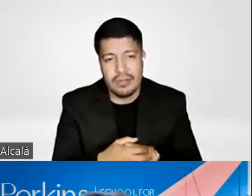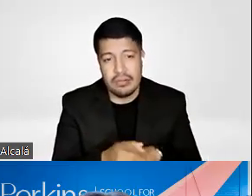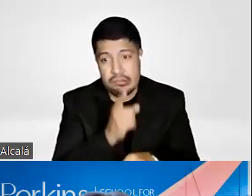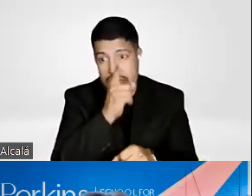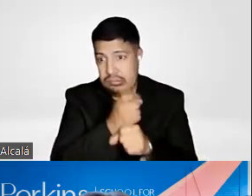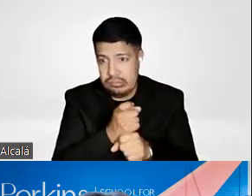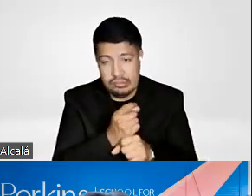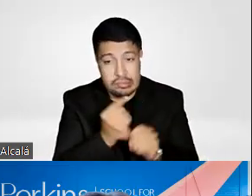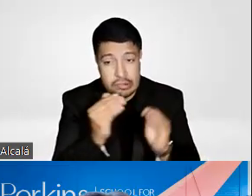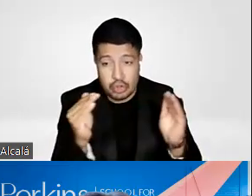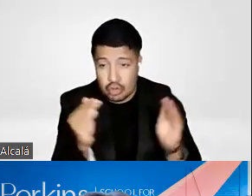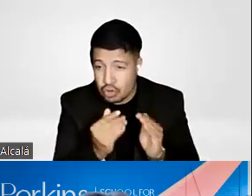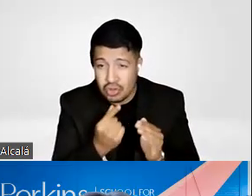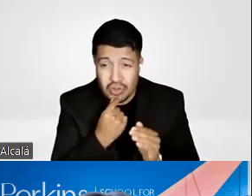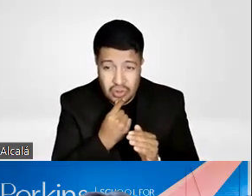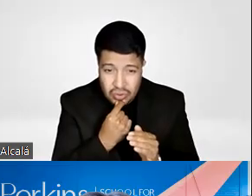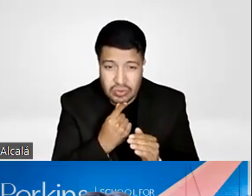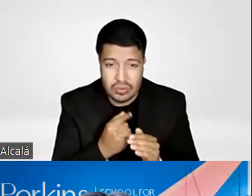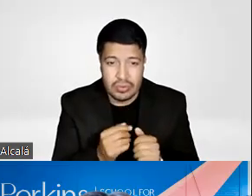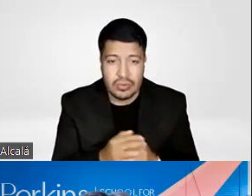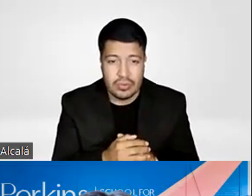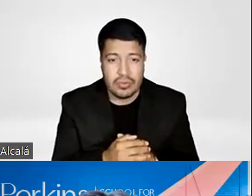infancia genera